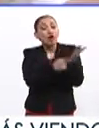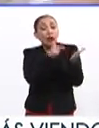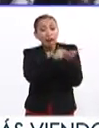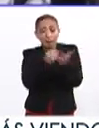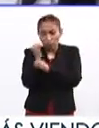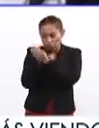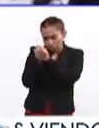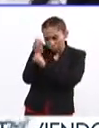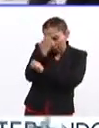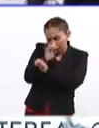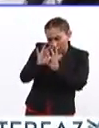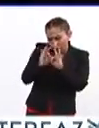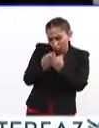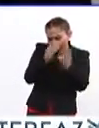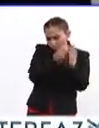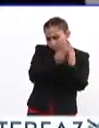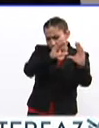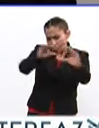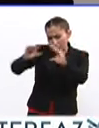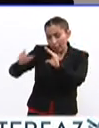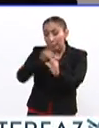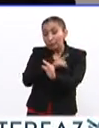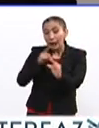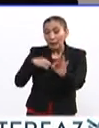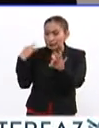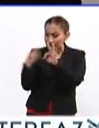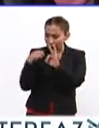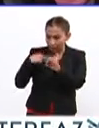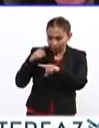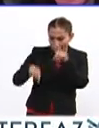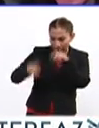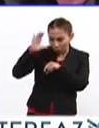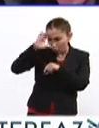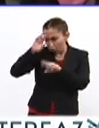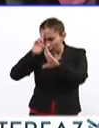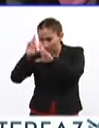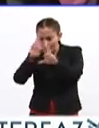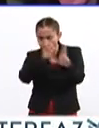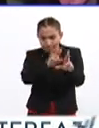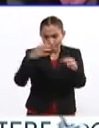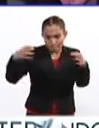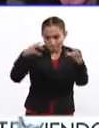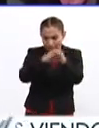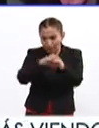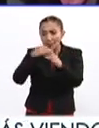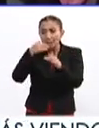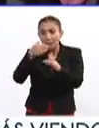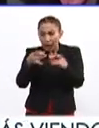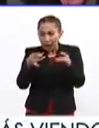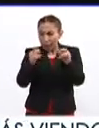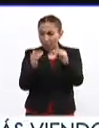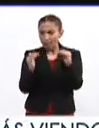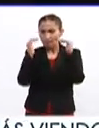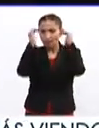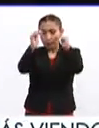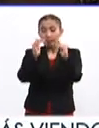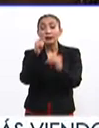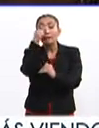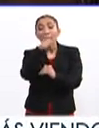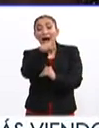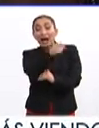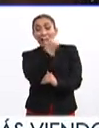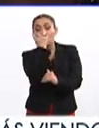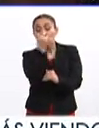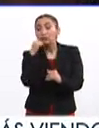de estudio y los métodos pedagógicos deben ser pertinentes culturalmente, adecuados y de buena calidad, tanto para